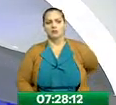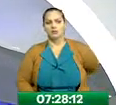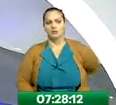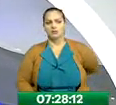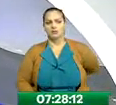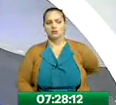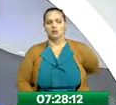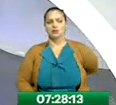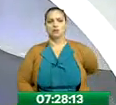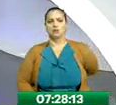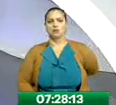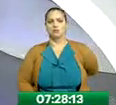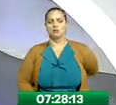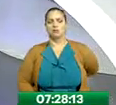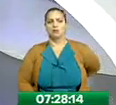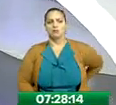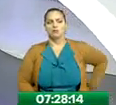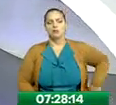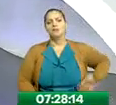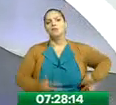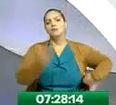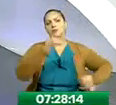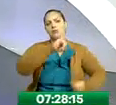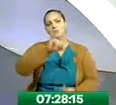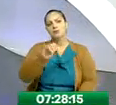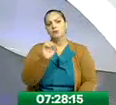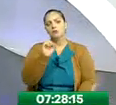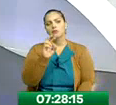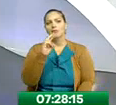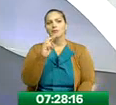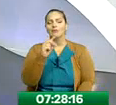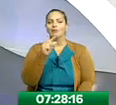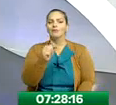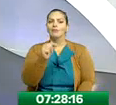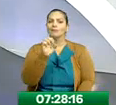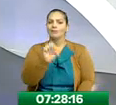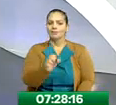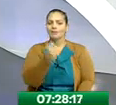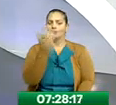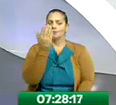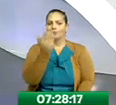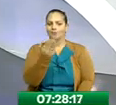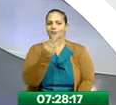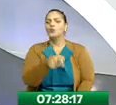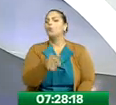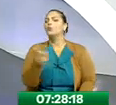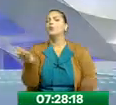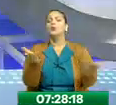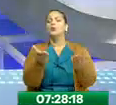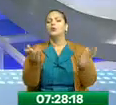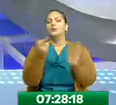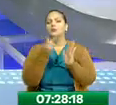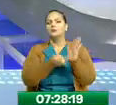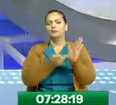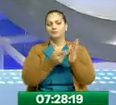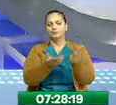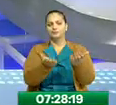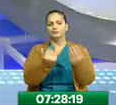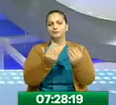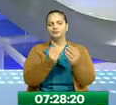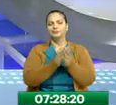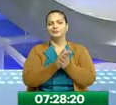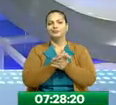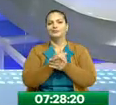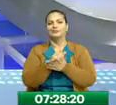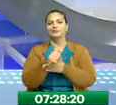nuestro compañero que está ávido por darnos información a esta hora, mi querida Luisa. Claro que sí, Jorge, indícanos tu ubicación. Buenos días. ¿Dónde